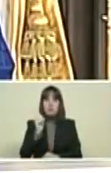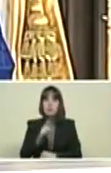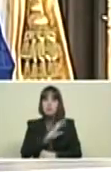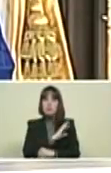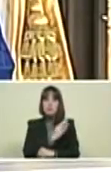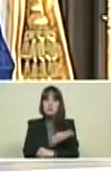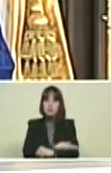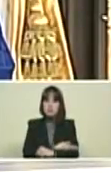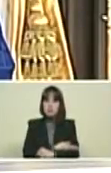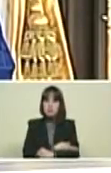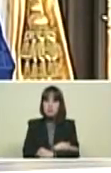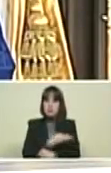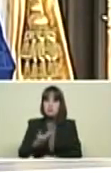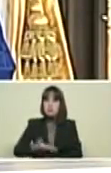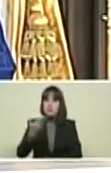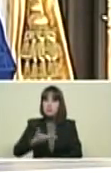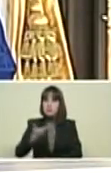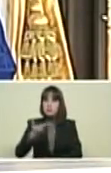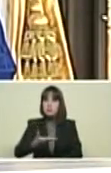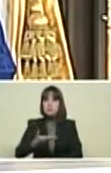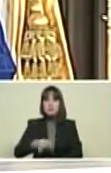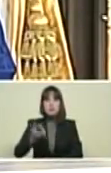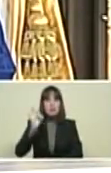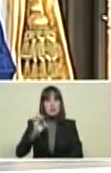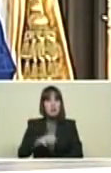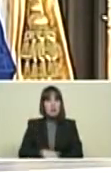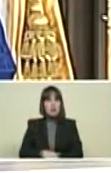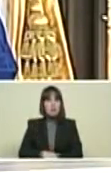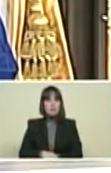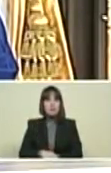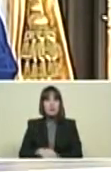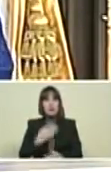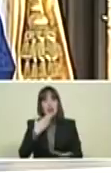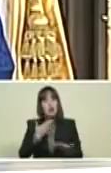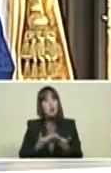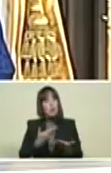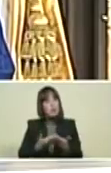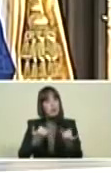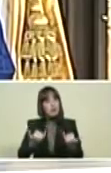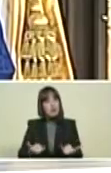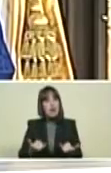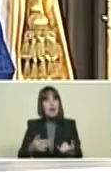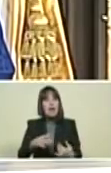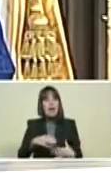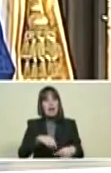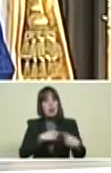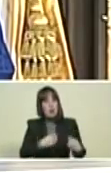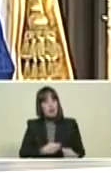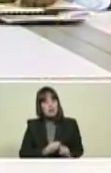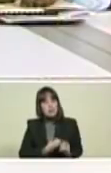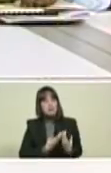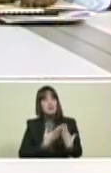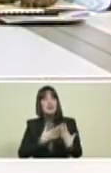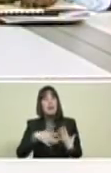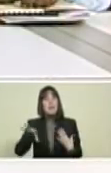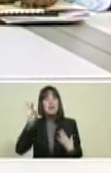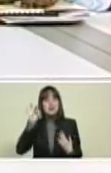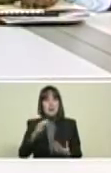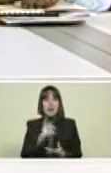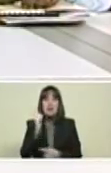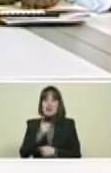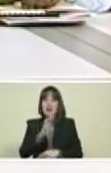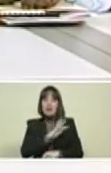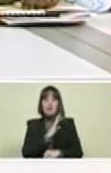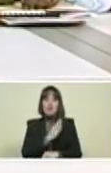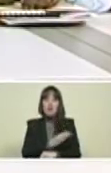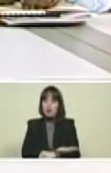especial, Aristóbulo, te lo pido con el corazón, de manera especial, hay que